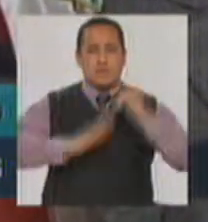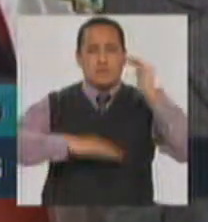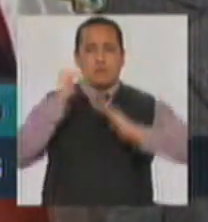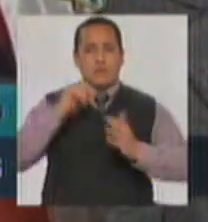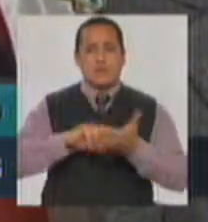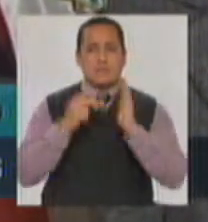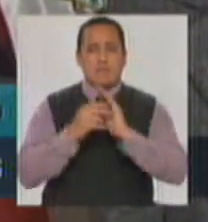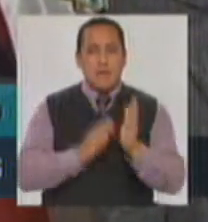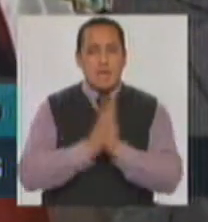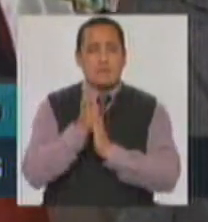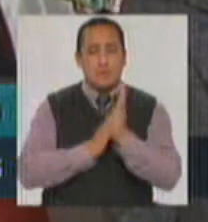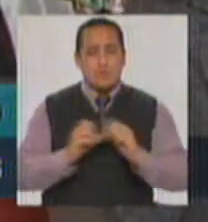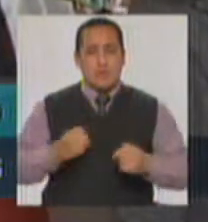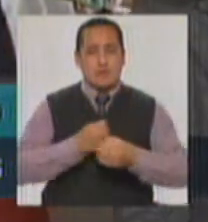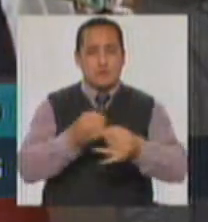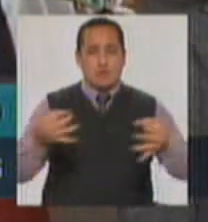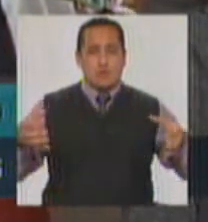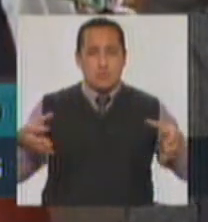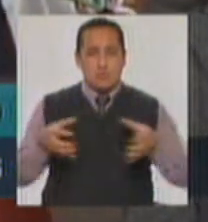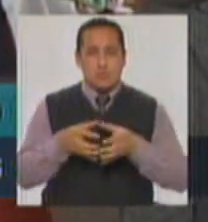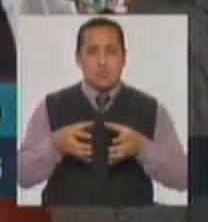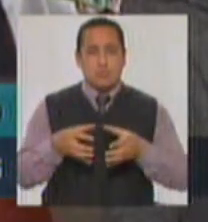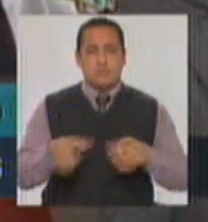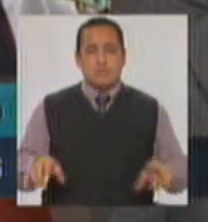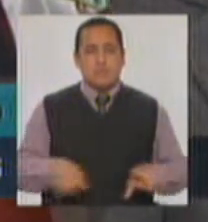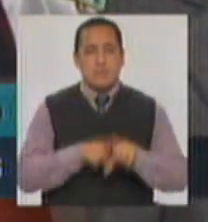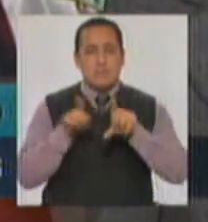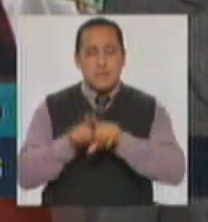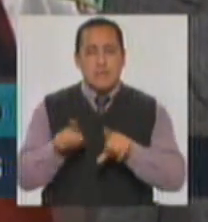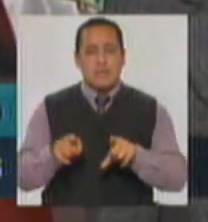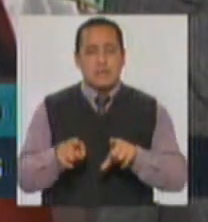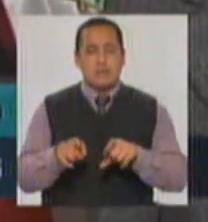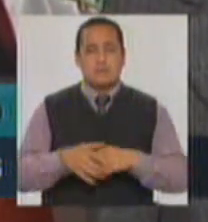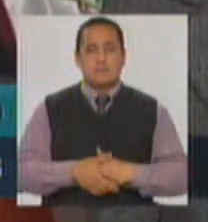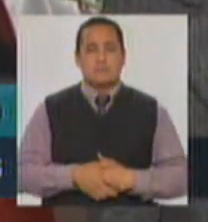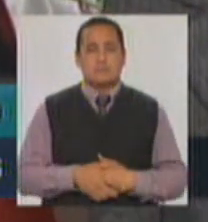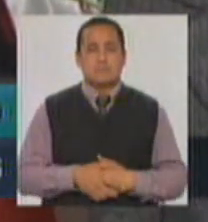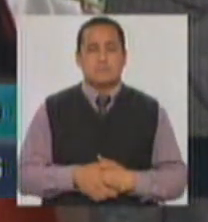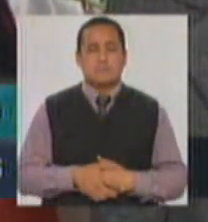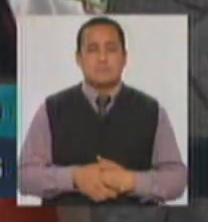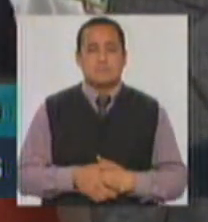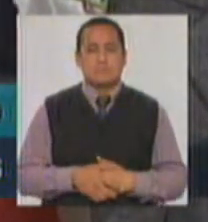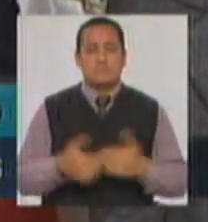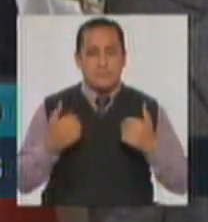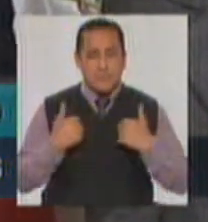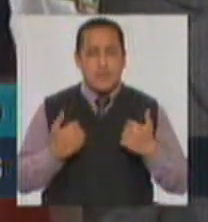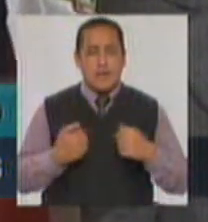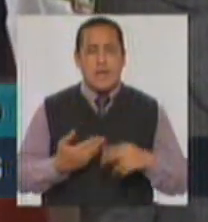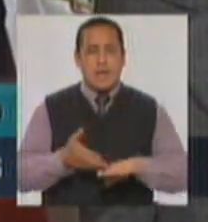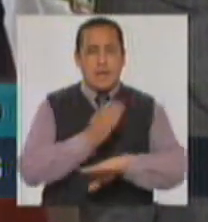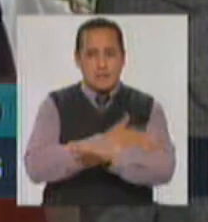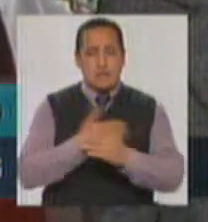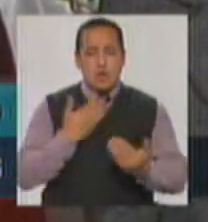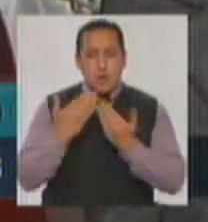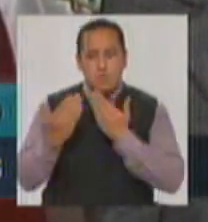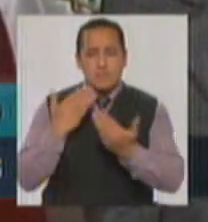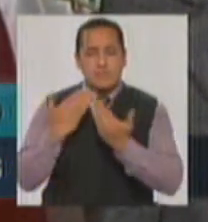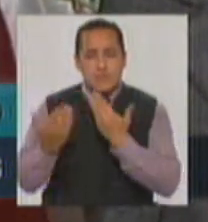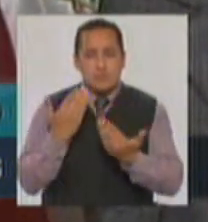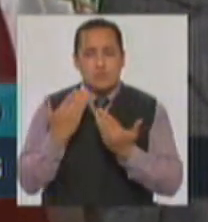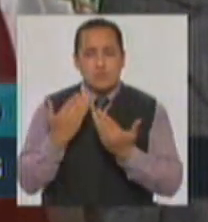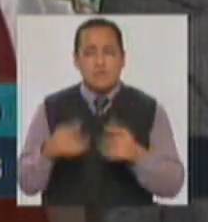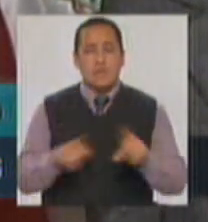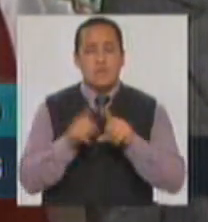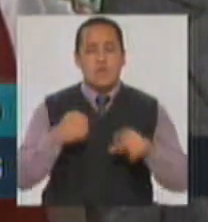ser aprovechadas para los Panamericanos. Y además de esto, ya hemos estado hablando